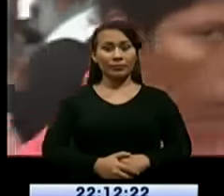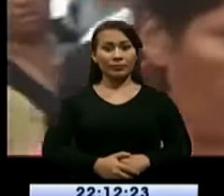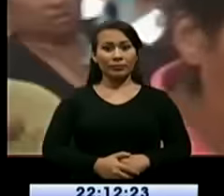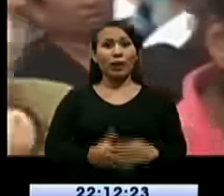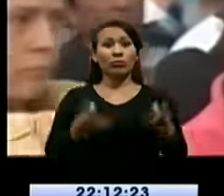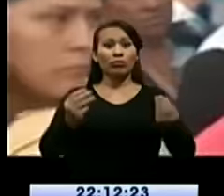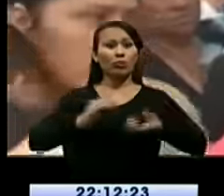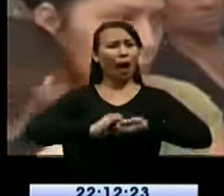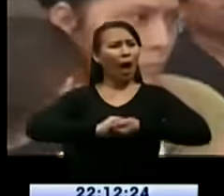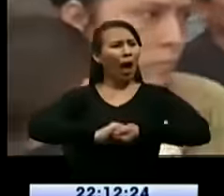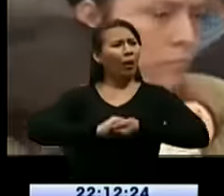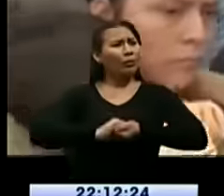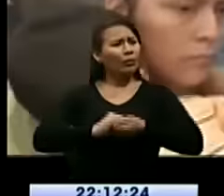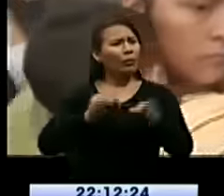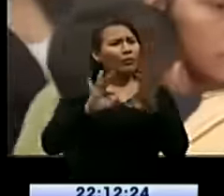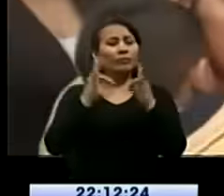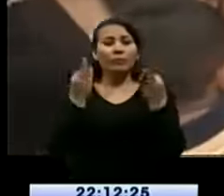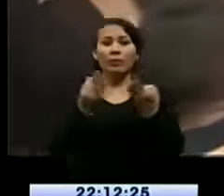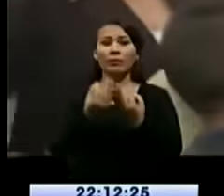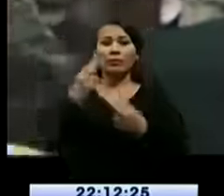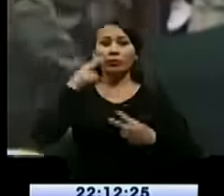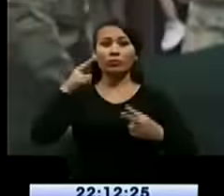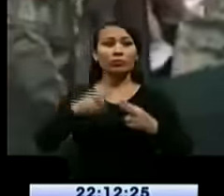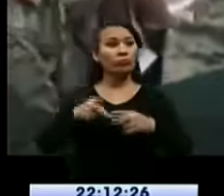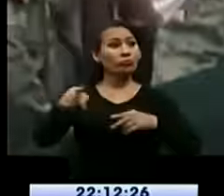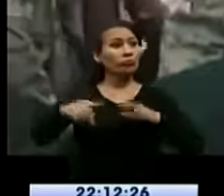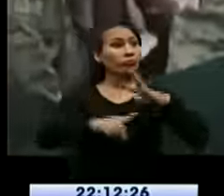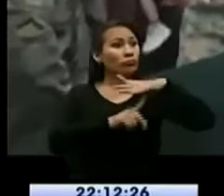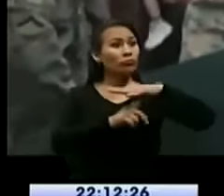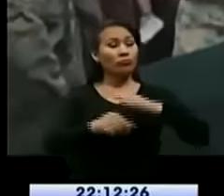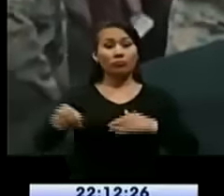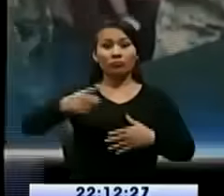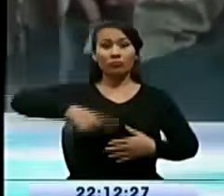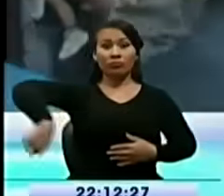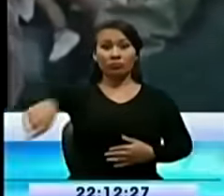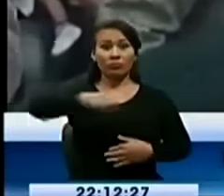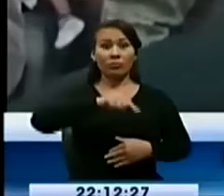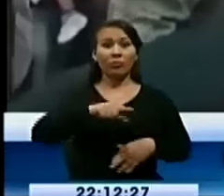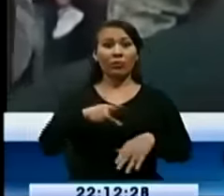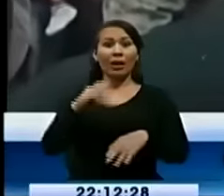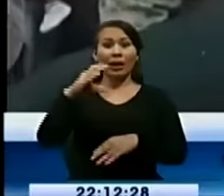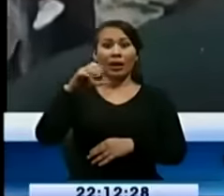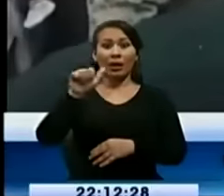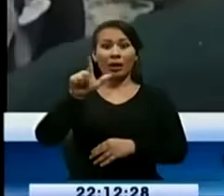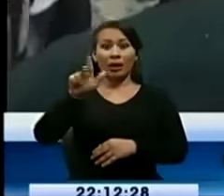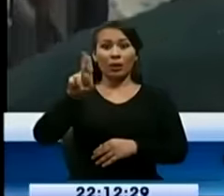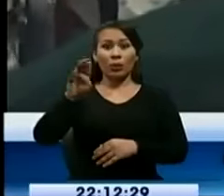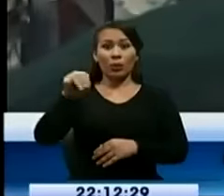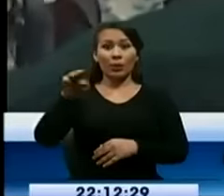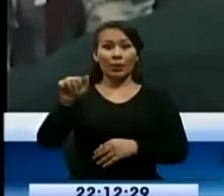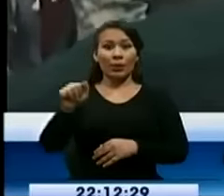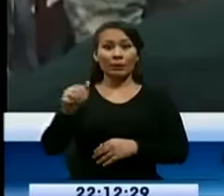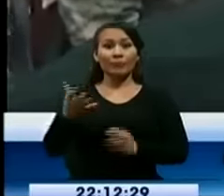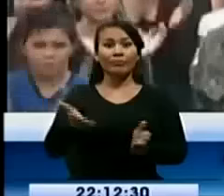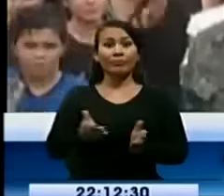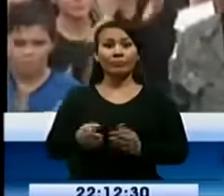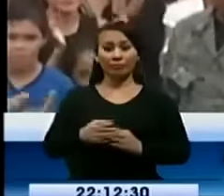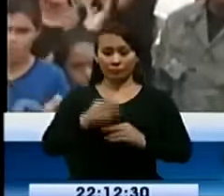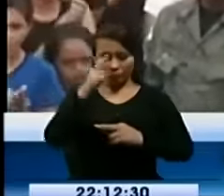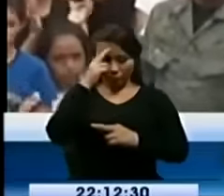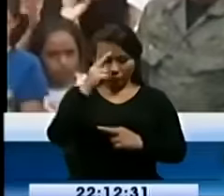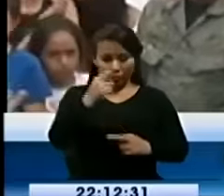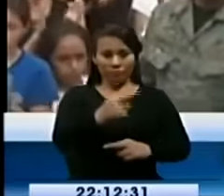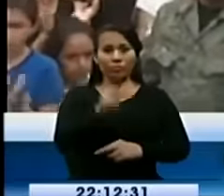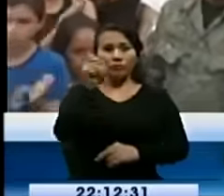Amigos, familiares y conocidos se hicieron presentes en la Plaza Triángulo del Cantón Caluma para rendir un homenaje póstumo al